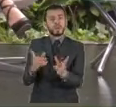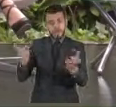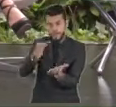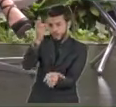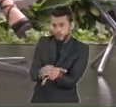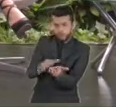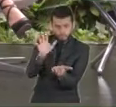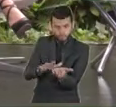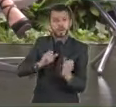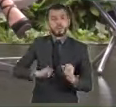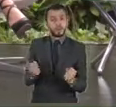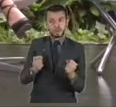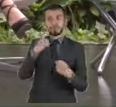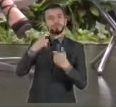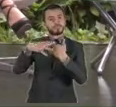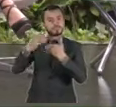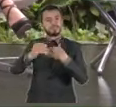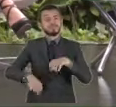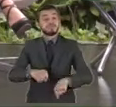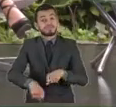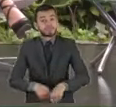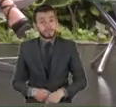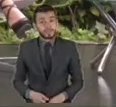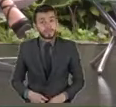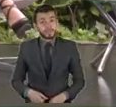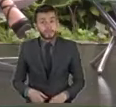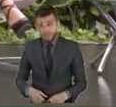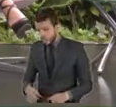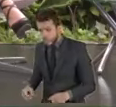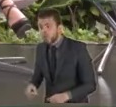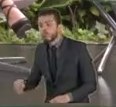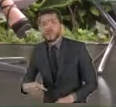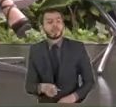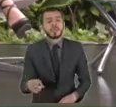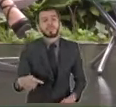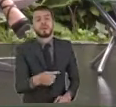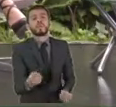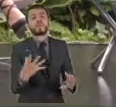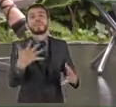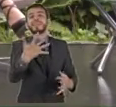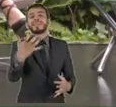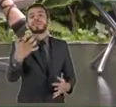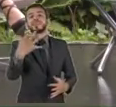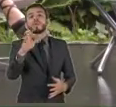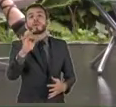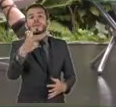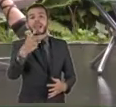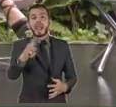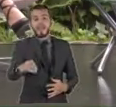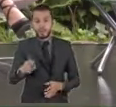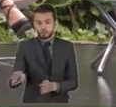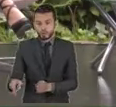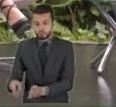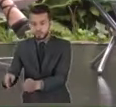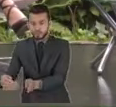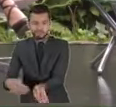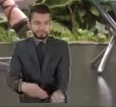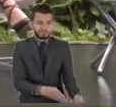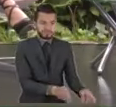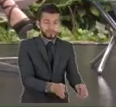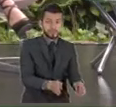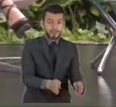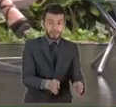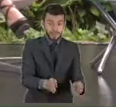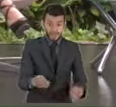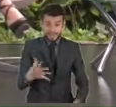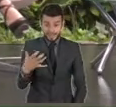desarrollo, sin duda, porque tiene 550 kilómetros de ciclorrutas. En los próximos 4 años va a